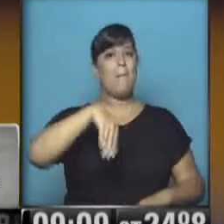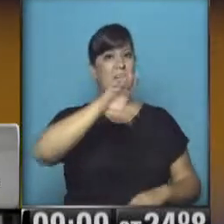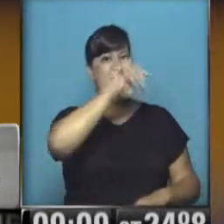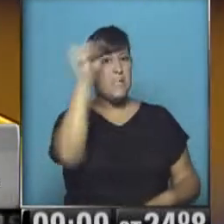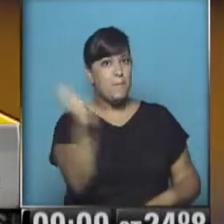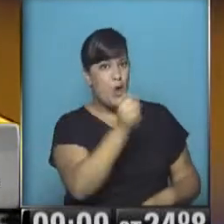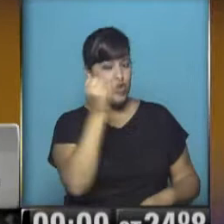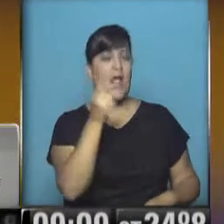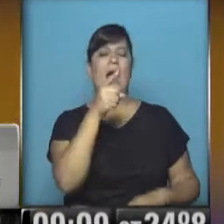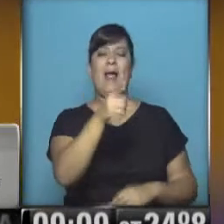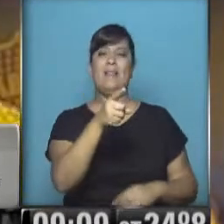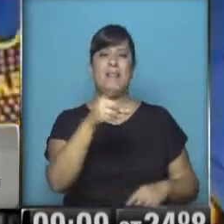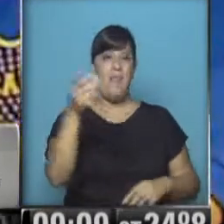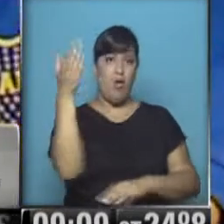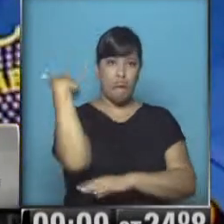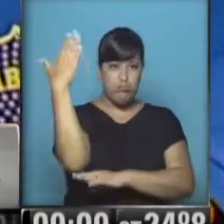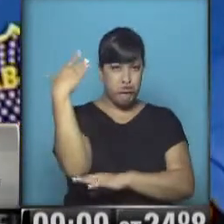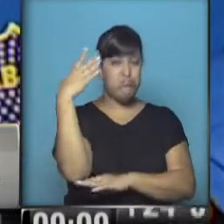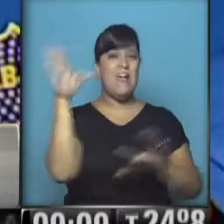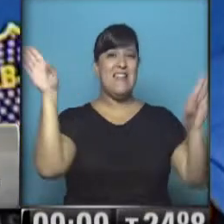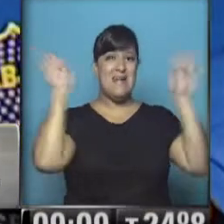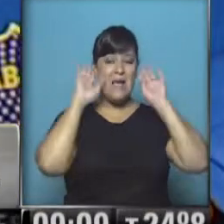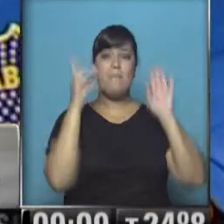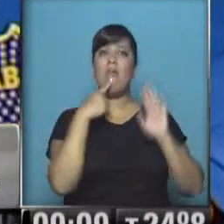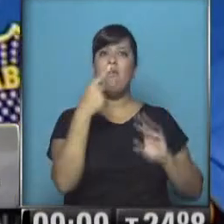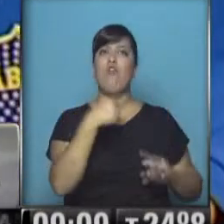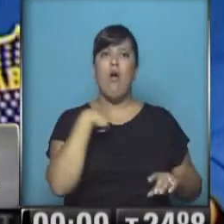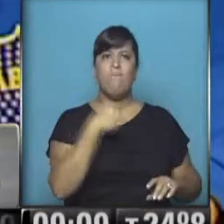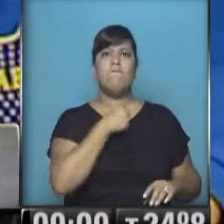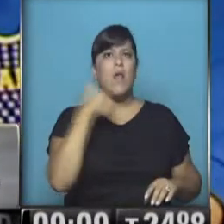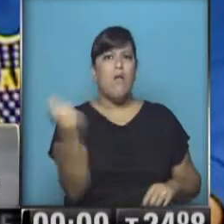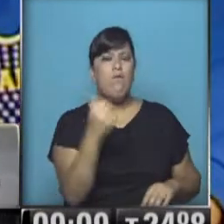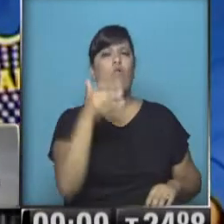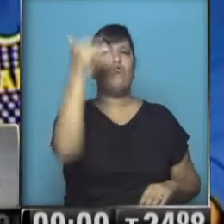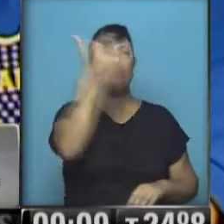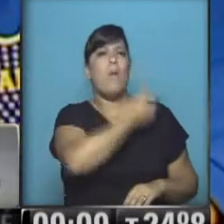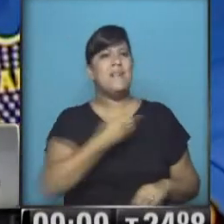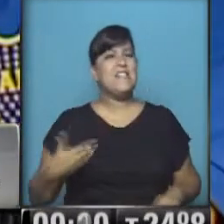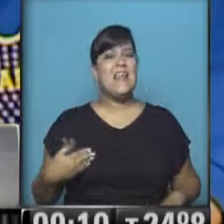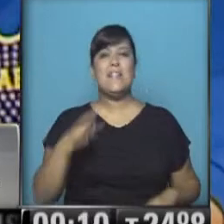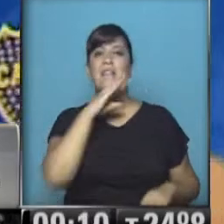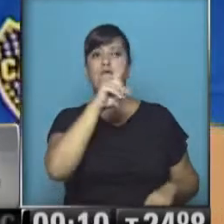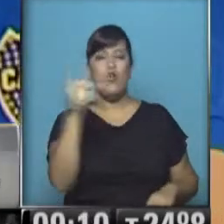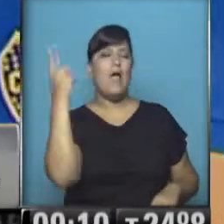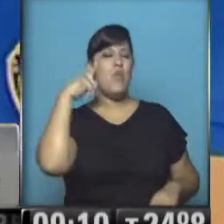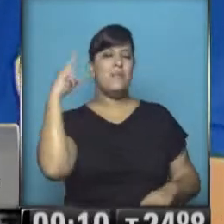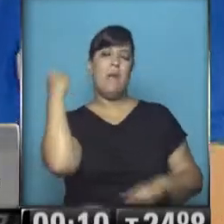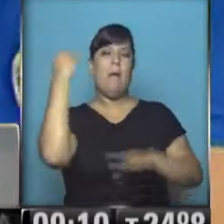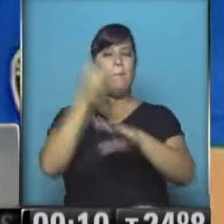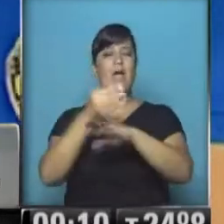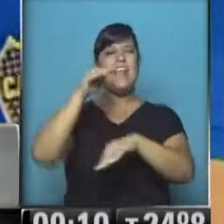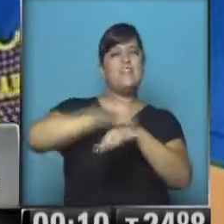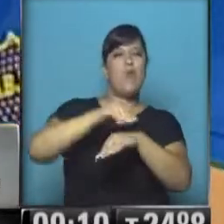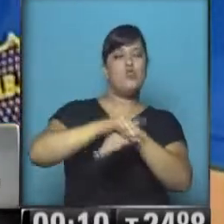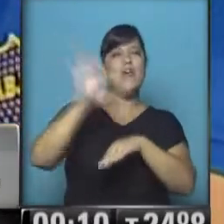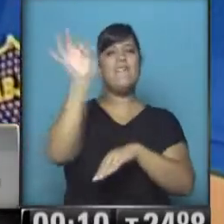tras su anuncio dijo que él quería ser presidente de boca que la verdad no se veía en un cargo como manager ni mucho